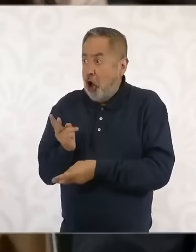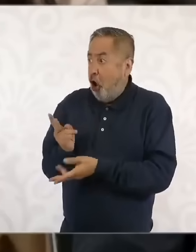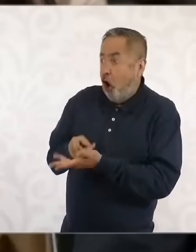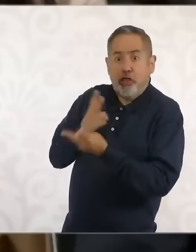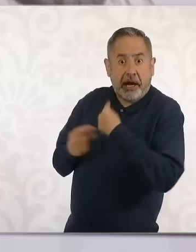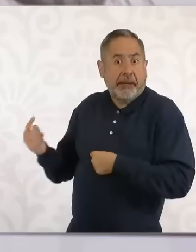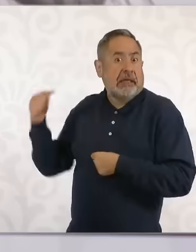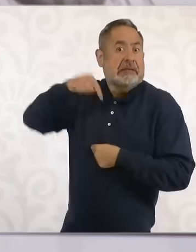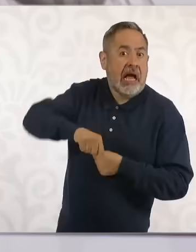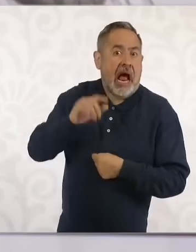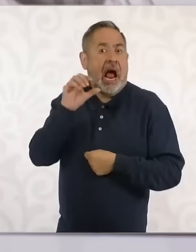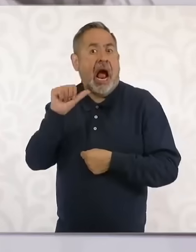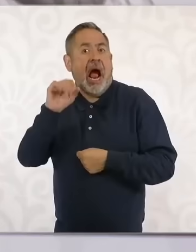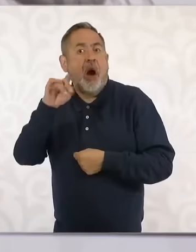regresar?